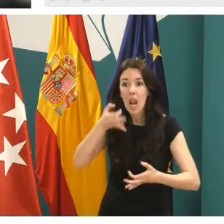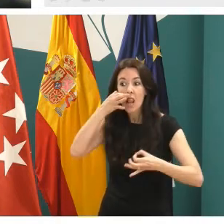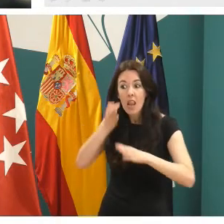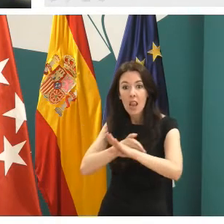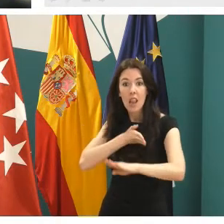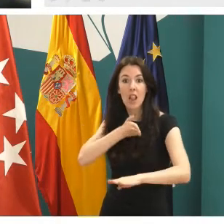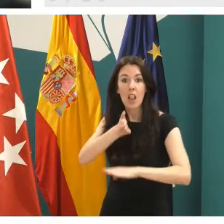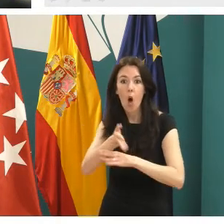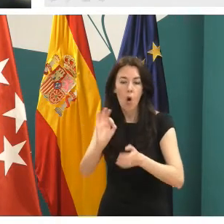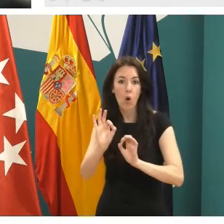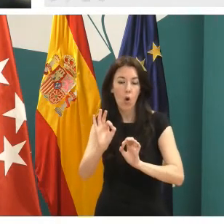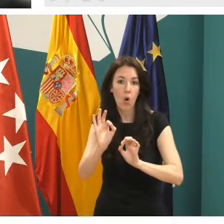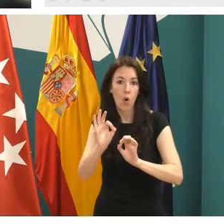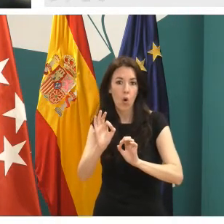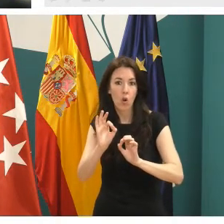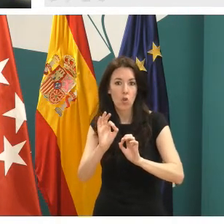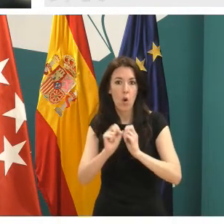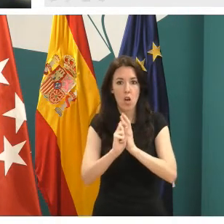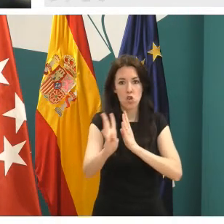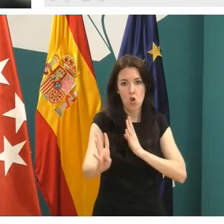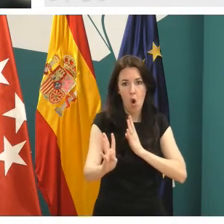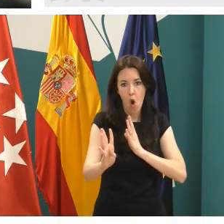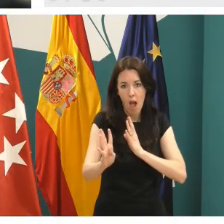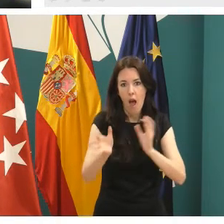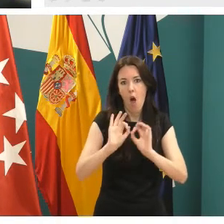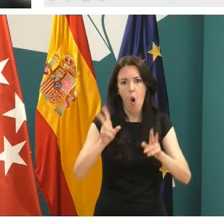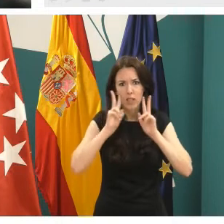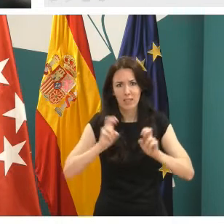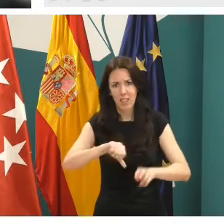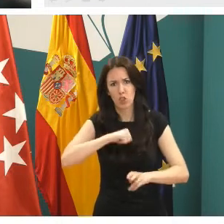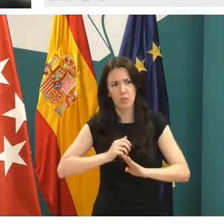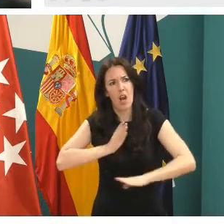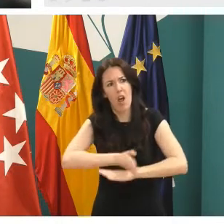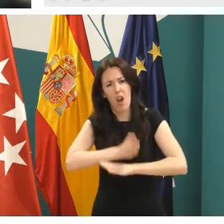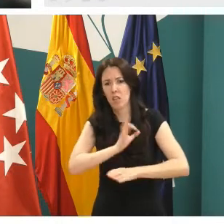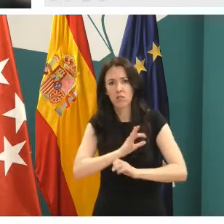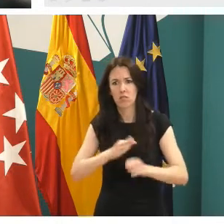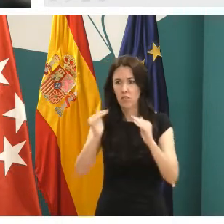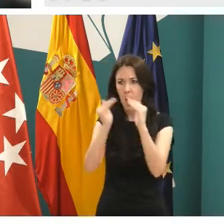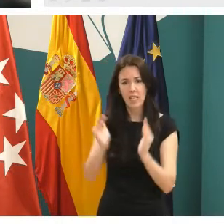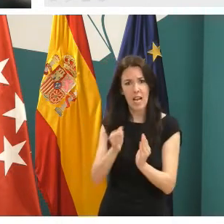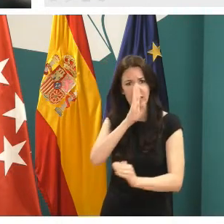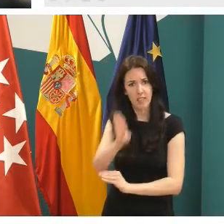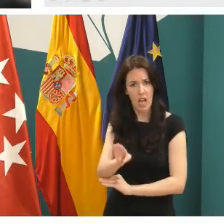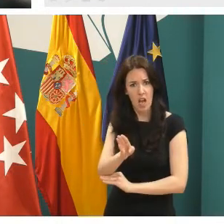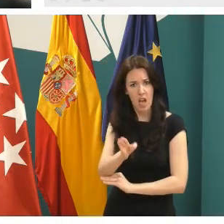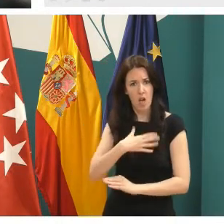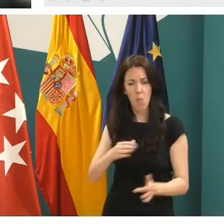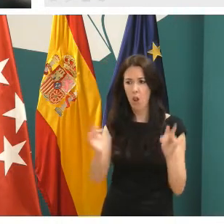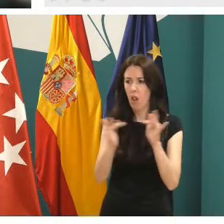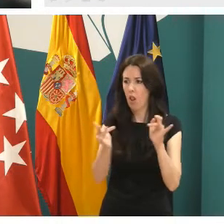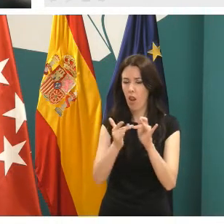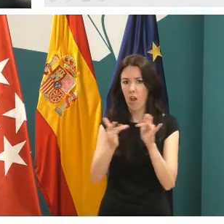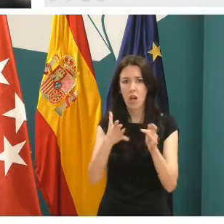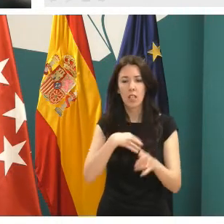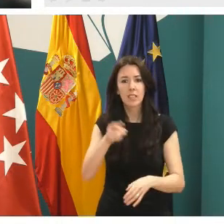que tengan que hacer tanta cola, tanto estrés, tanto en hospitales, tenerlo en la casa, sino también poder constatar